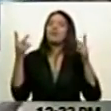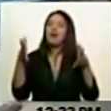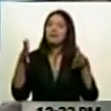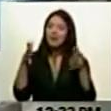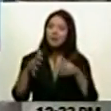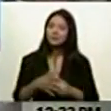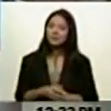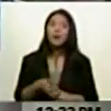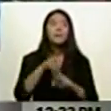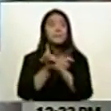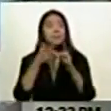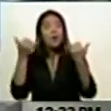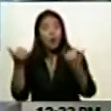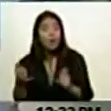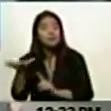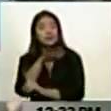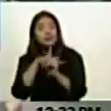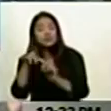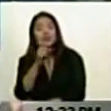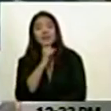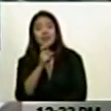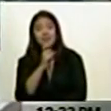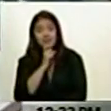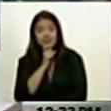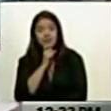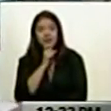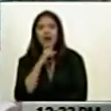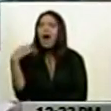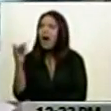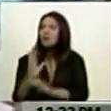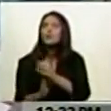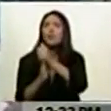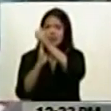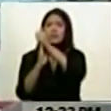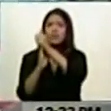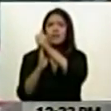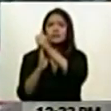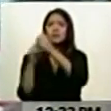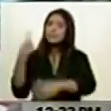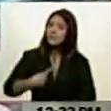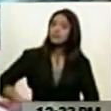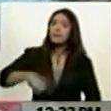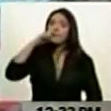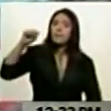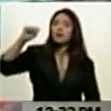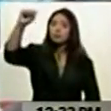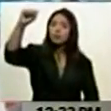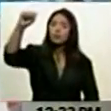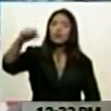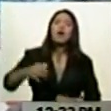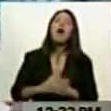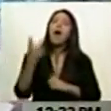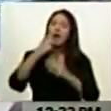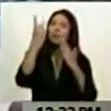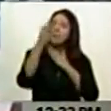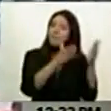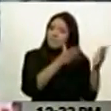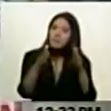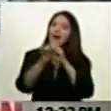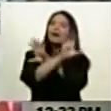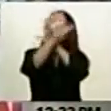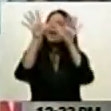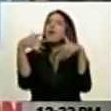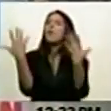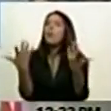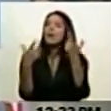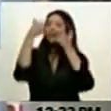vencimos. En estas situaciones difíciles, donde tenemos un liderazgo, el del presidente Nicolás Maduro, donde tenemos un plan claro, el de